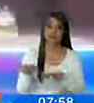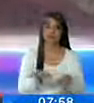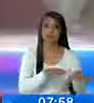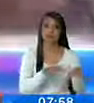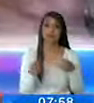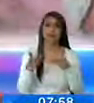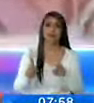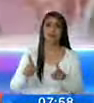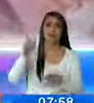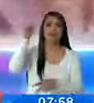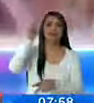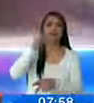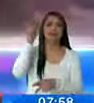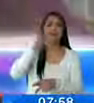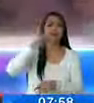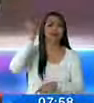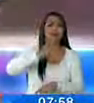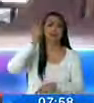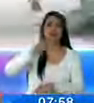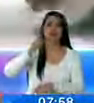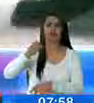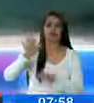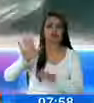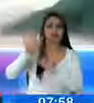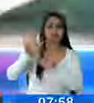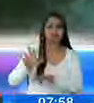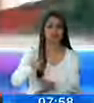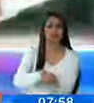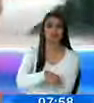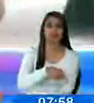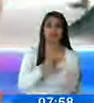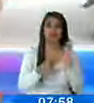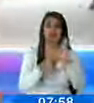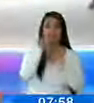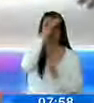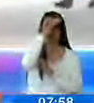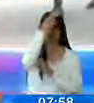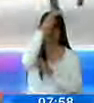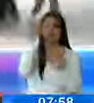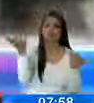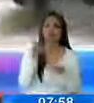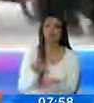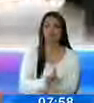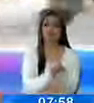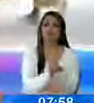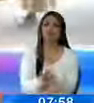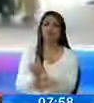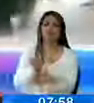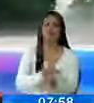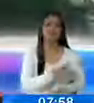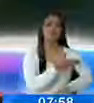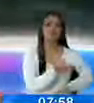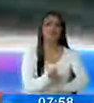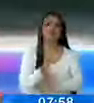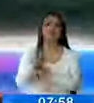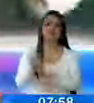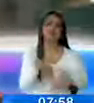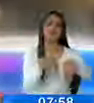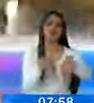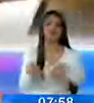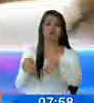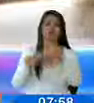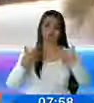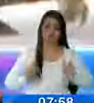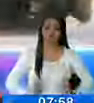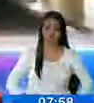los chamanes. Aquí varias comunidades muestran su cultura al ritmo de la danza y música, con una vestimenta